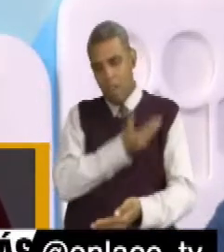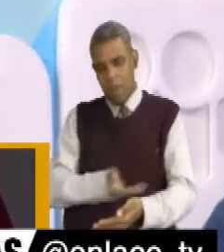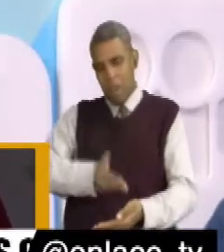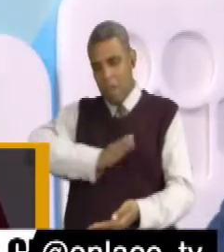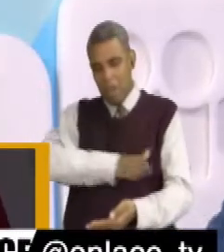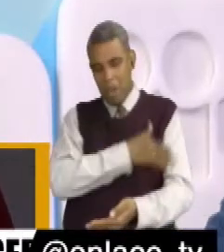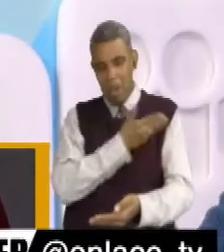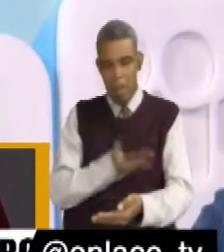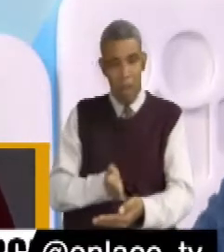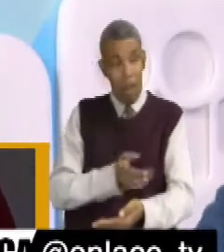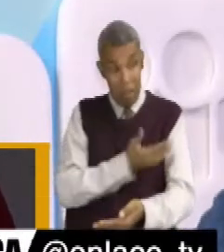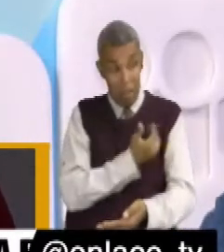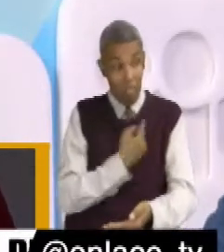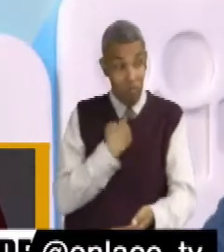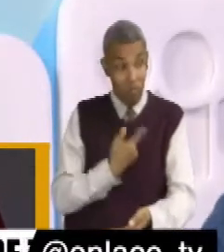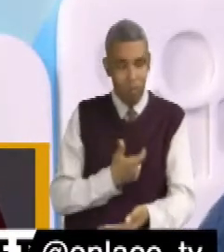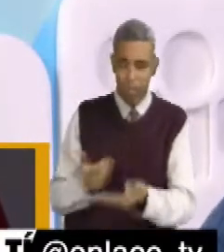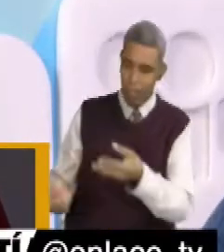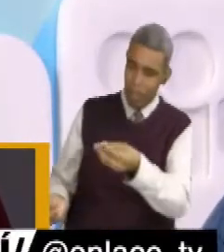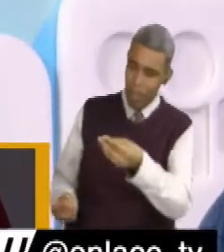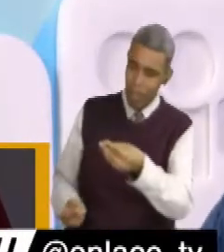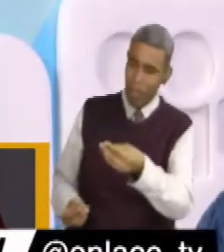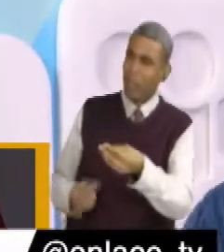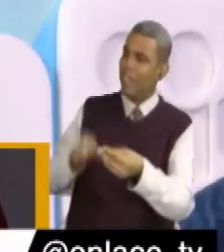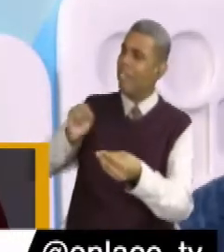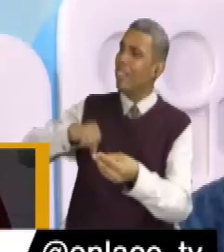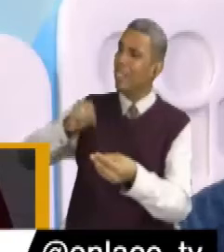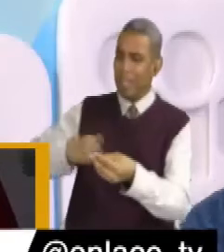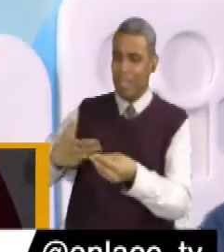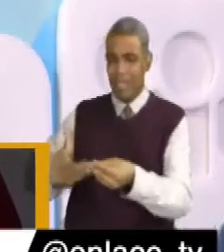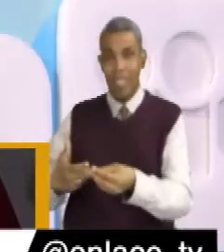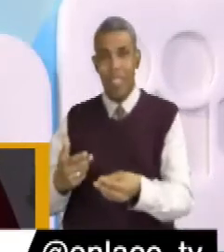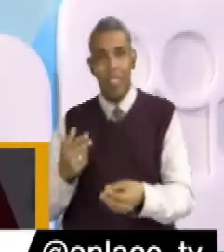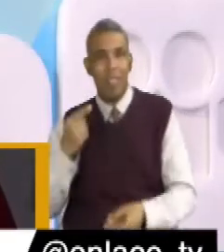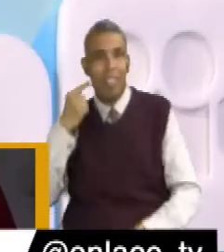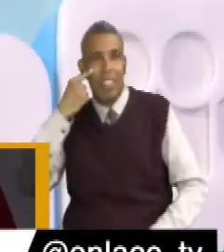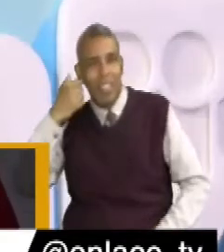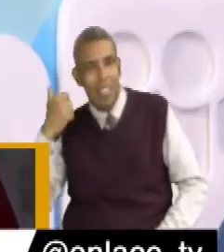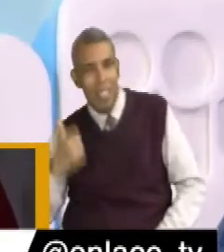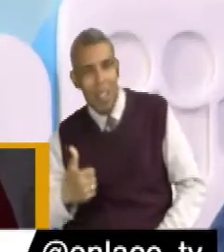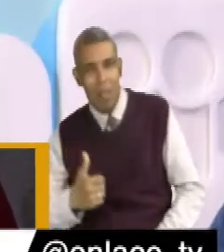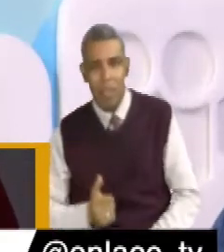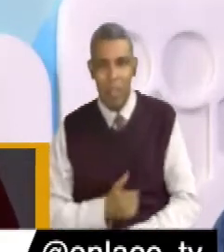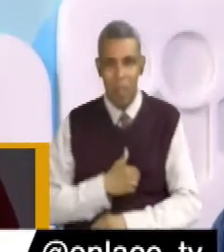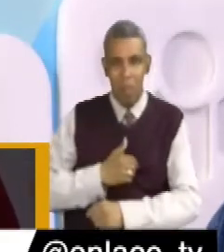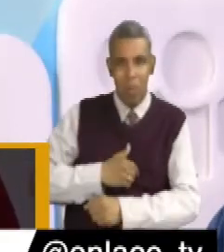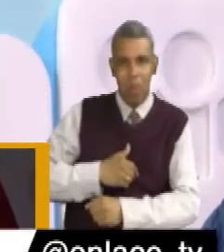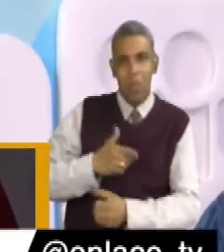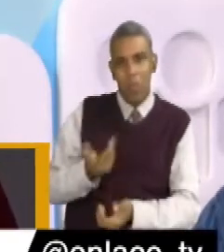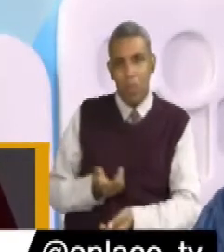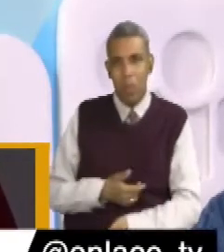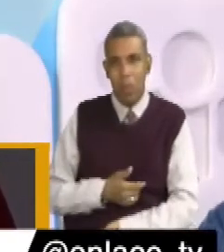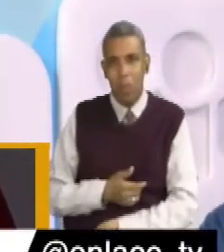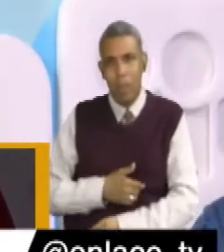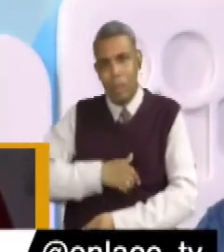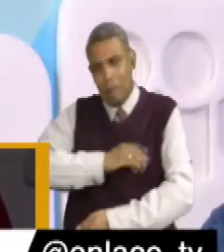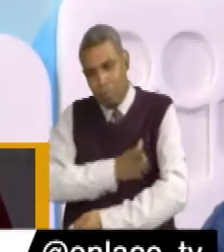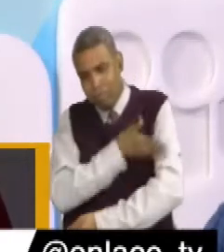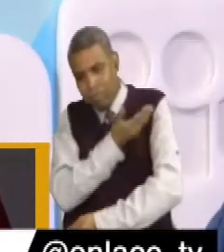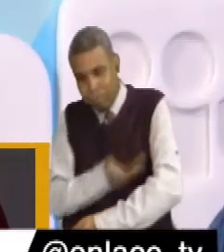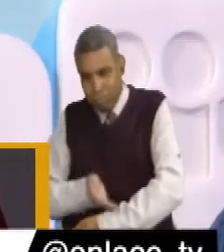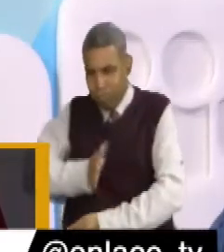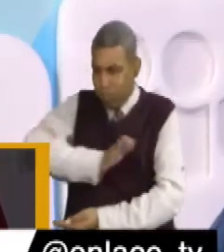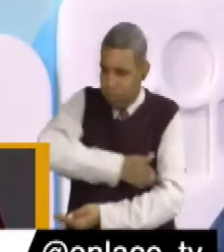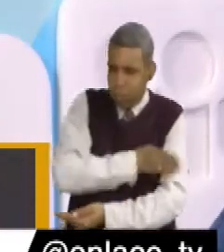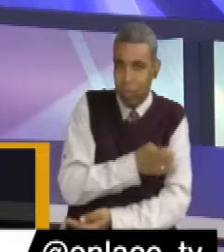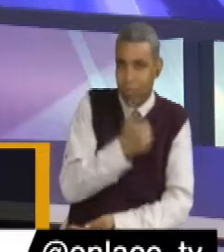tío. Y hoy en día aquí está el resultado de esta canción, que tiene un ritmo espectacular y una letra que está muy chévere para dedicar también.